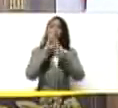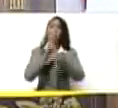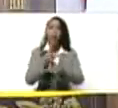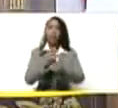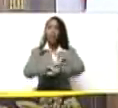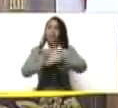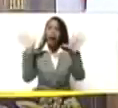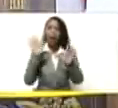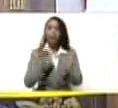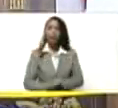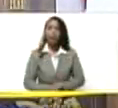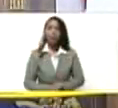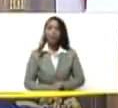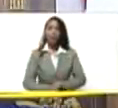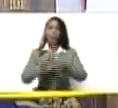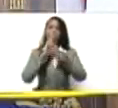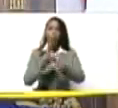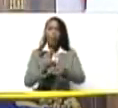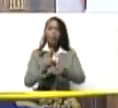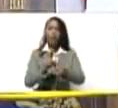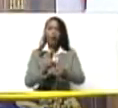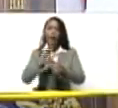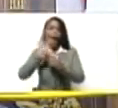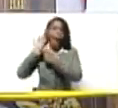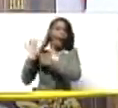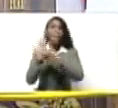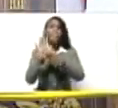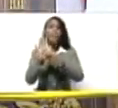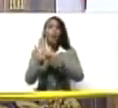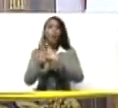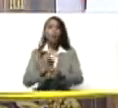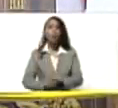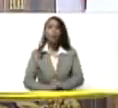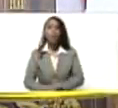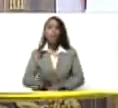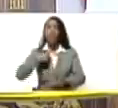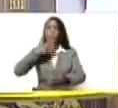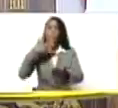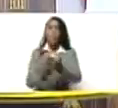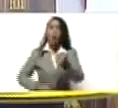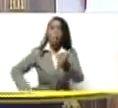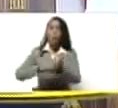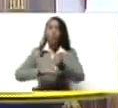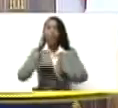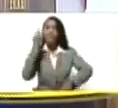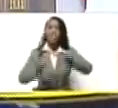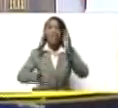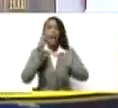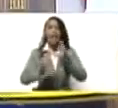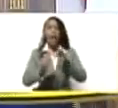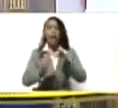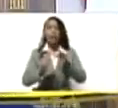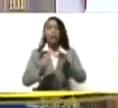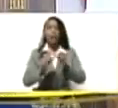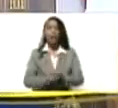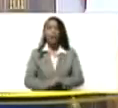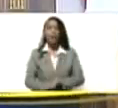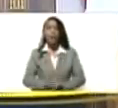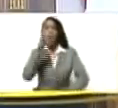de resultados ejemplarizante pido el apoyo de la fiscalía justicia